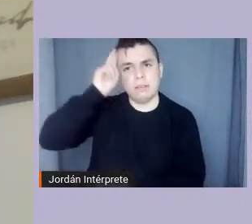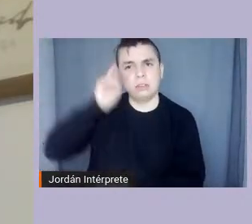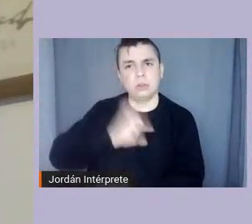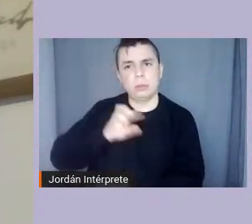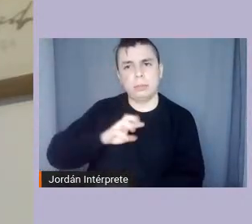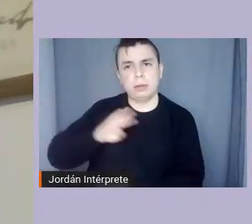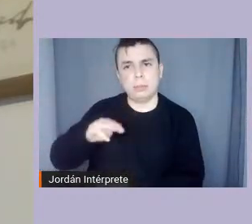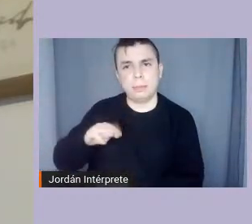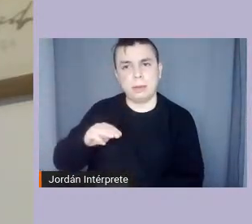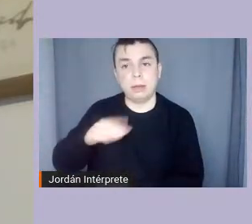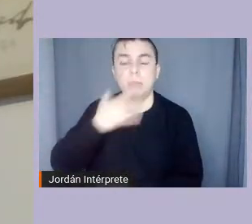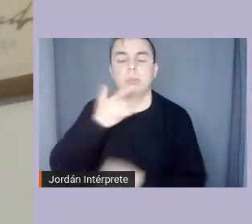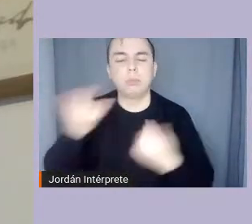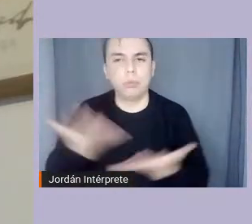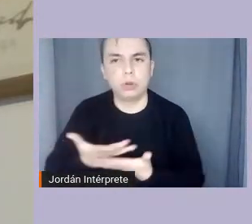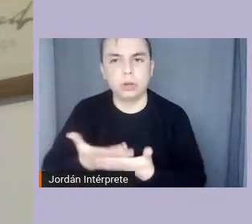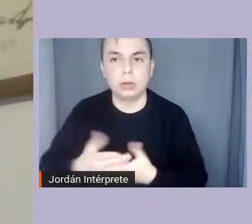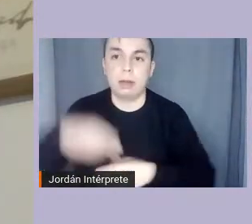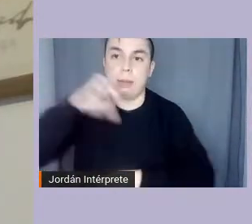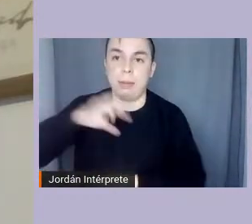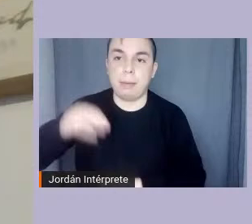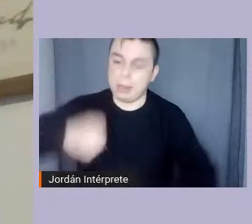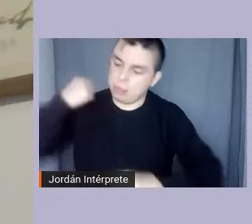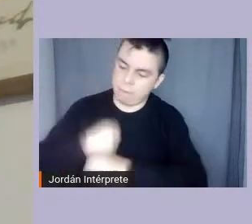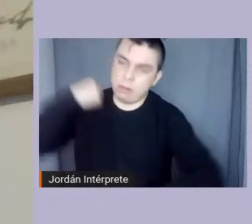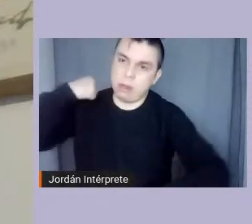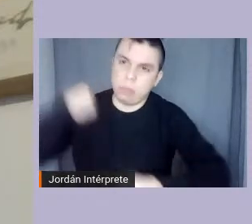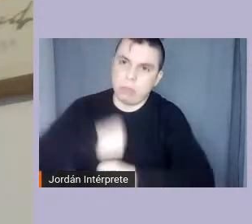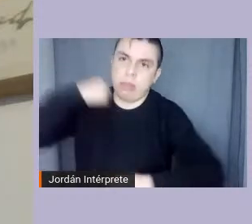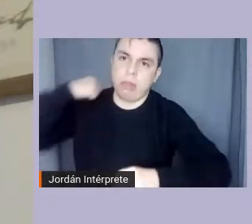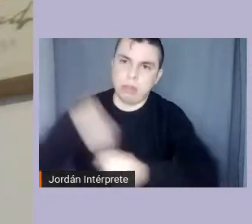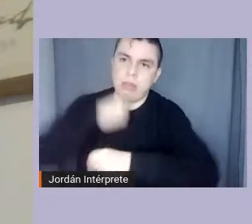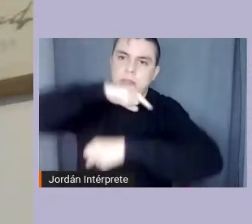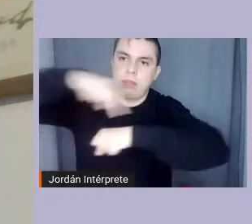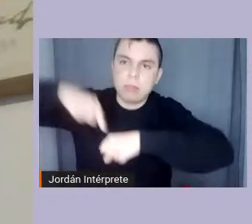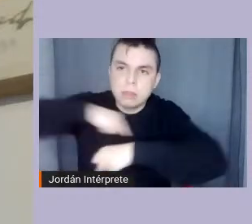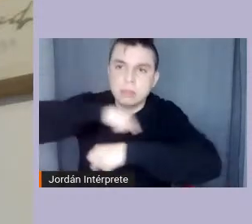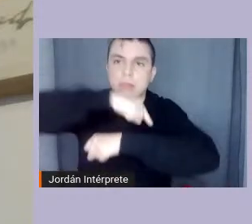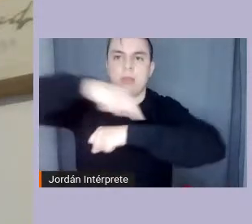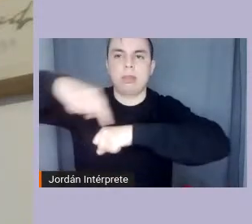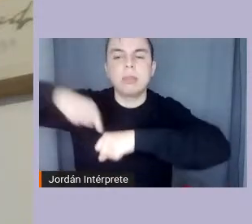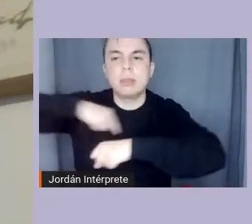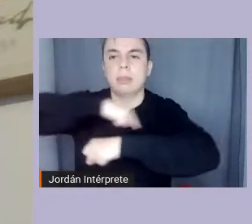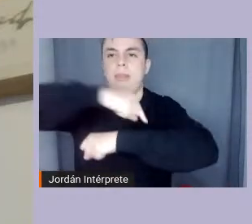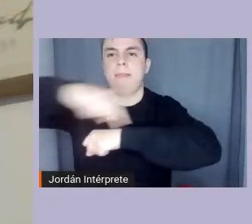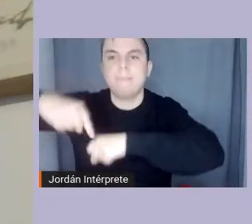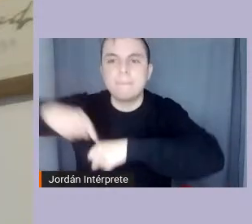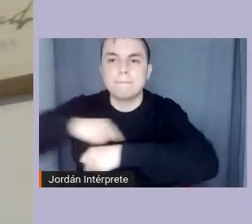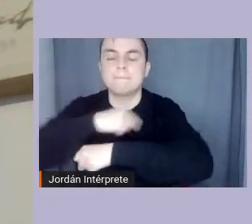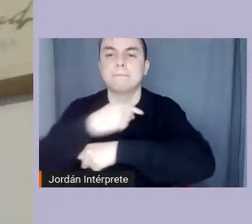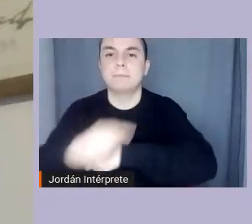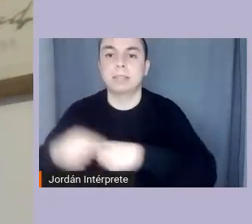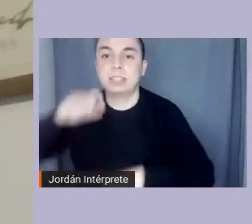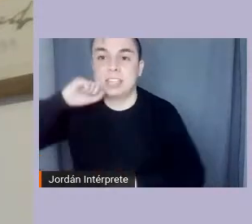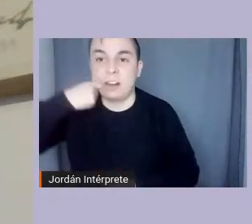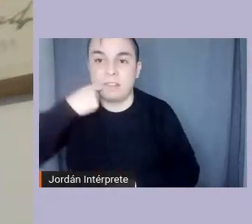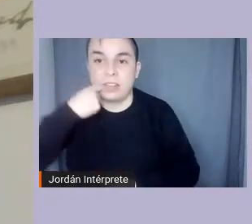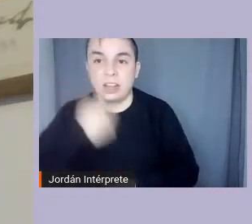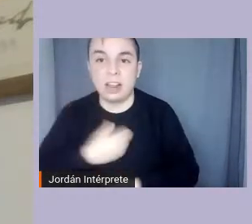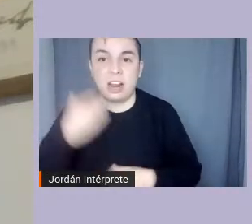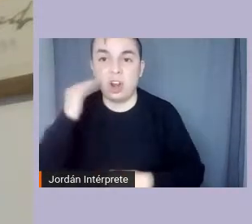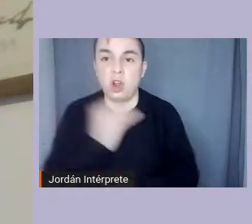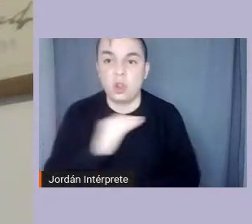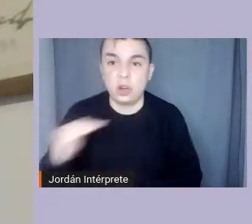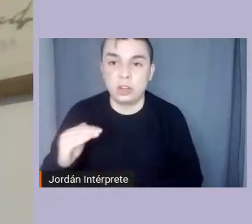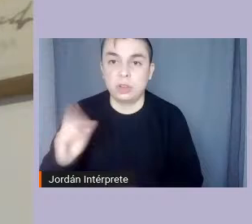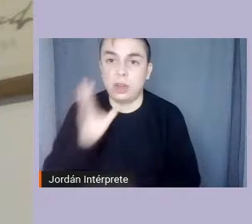las largas horas de trabajo, los agobios laborales, hicieron que estos dejaran de cantarles